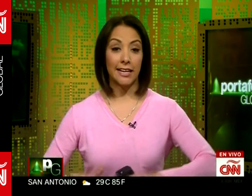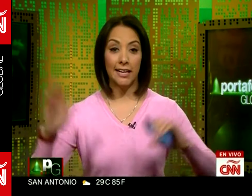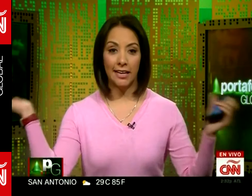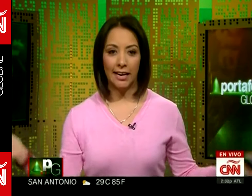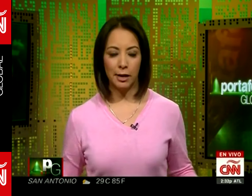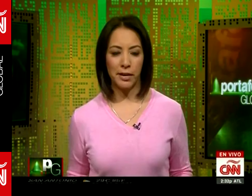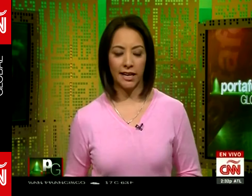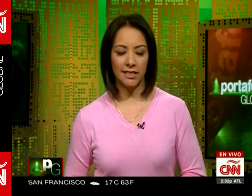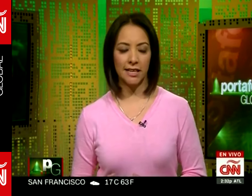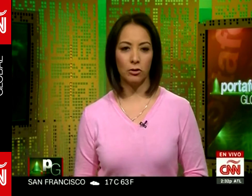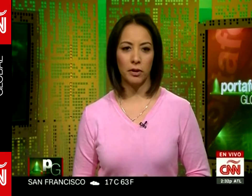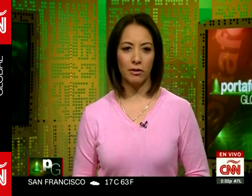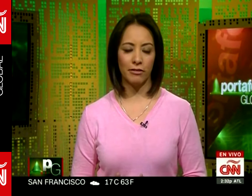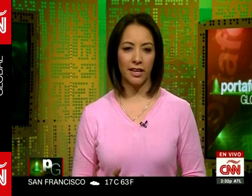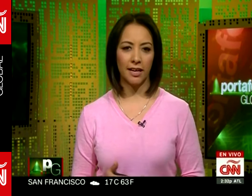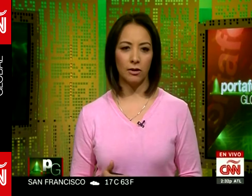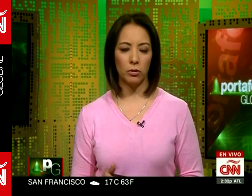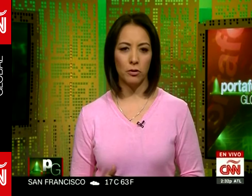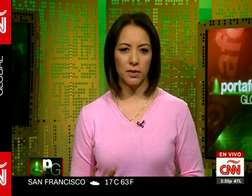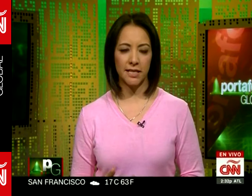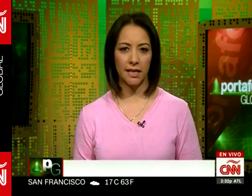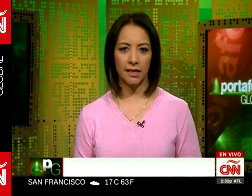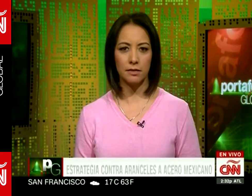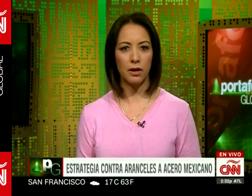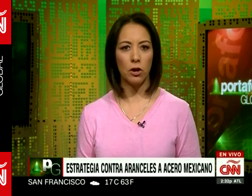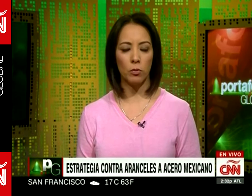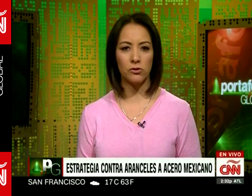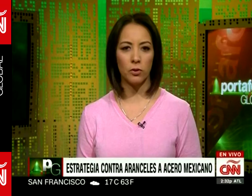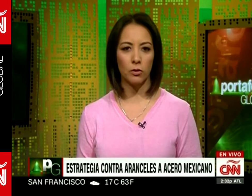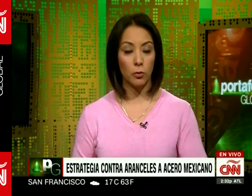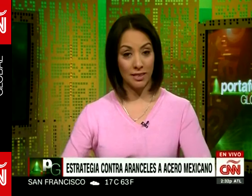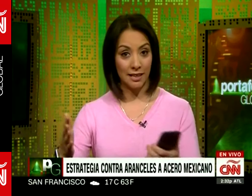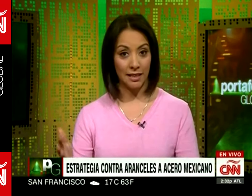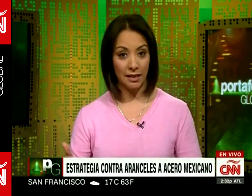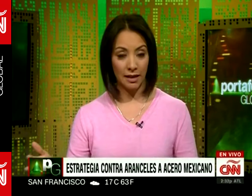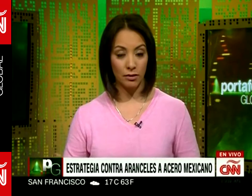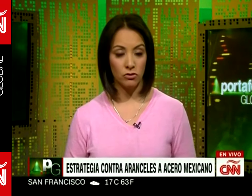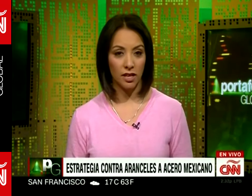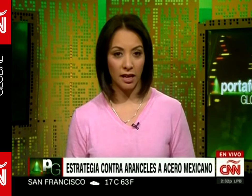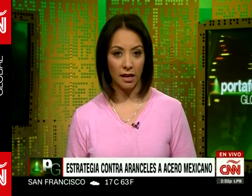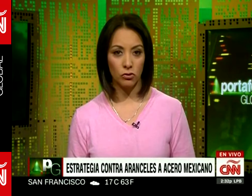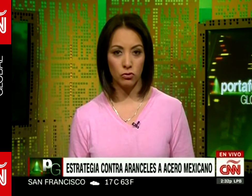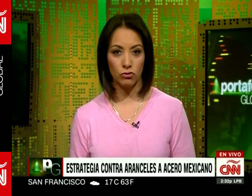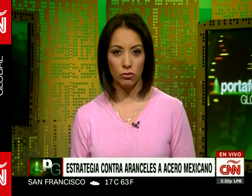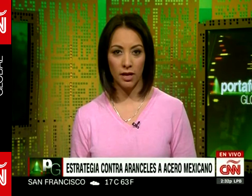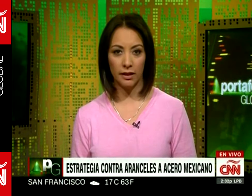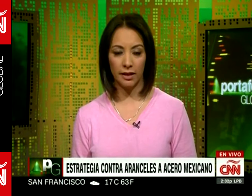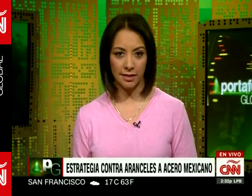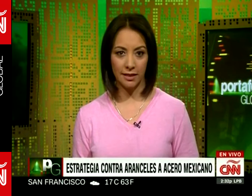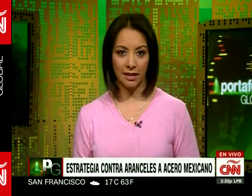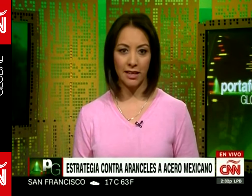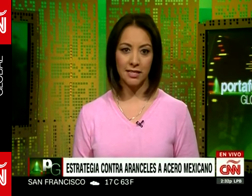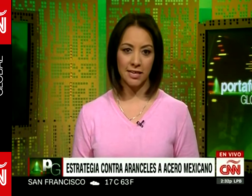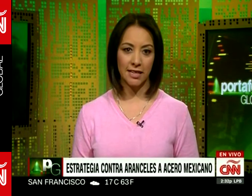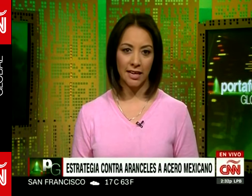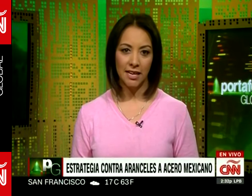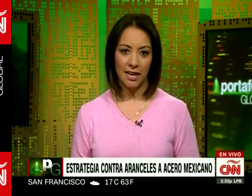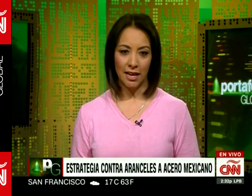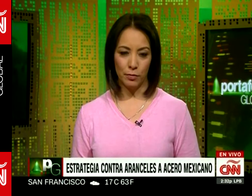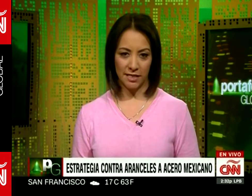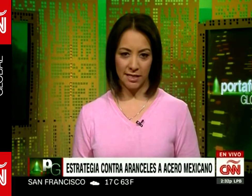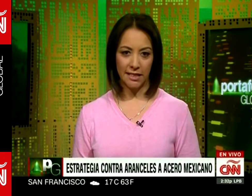de que le estallara la emergencia al gobierno federal, al gobierno del presidente Andrés Manuel López Obrador por la salida y la renuncia de Carlos Ursúa de la Secretaría de